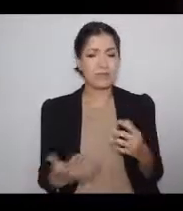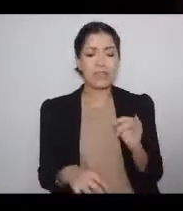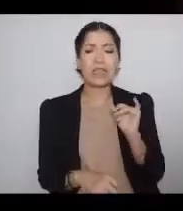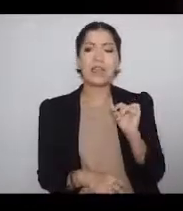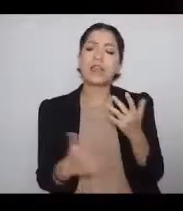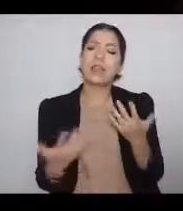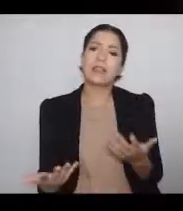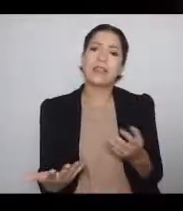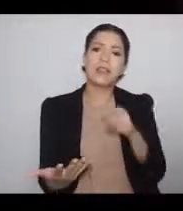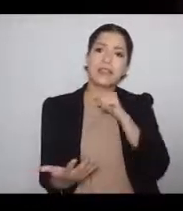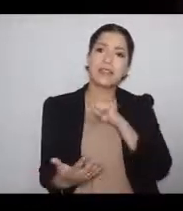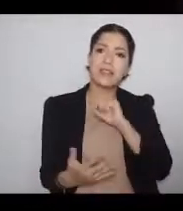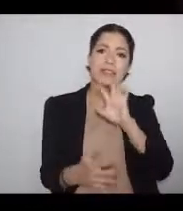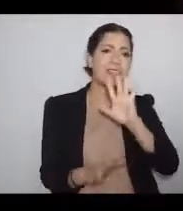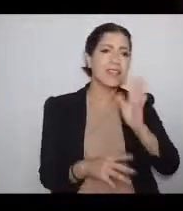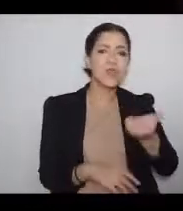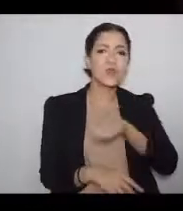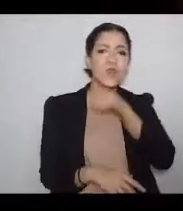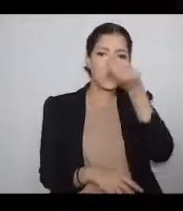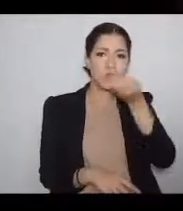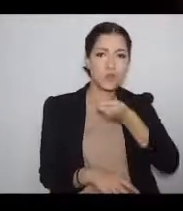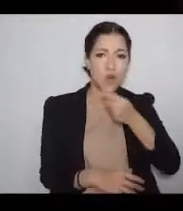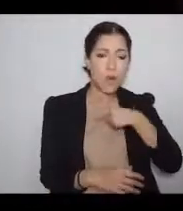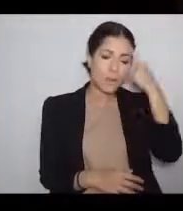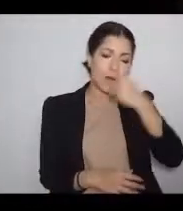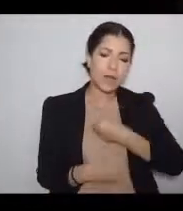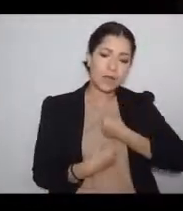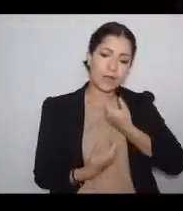Bien se acostumbró a recitarlos.